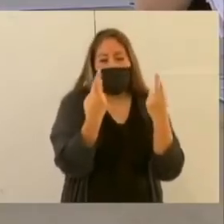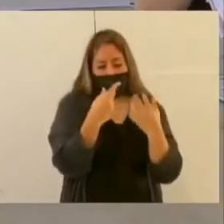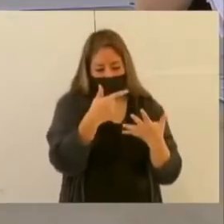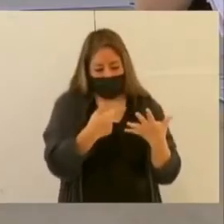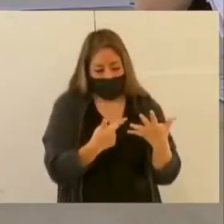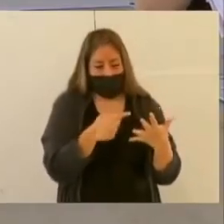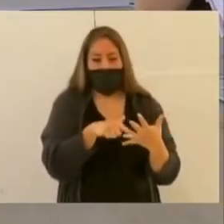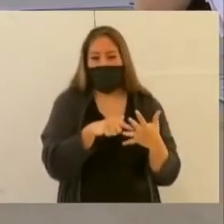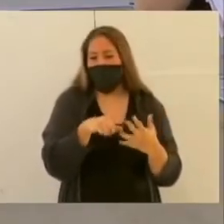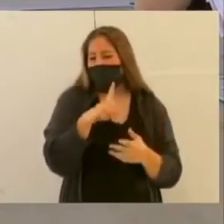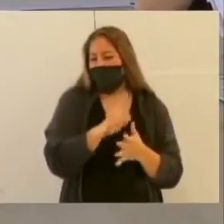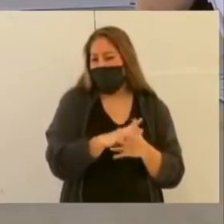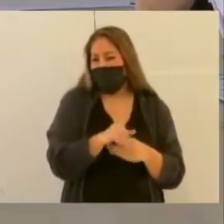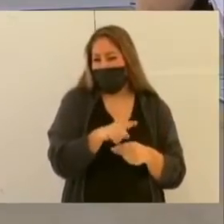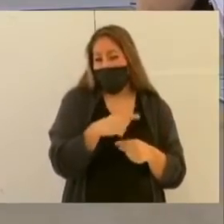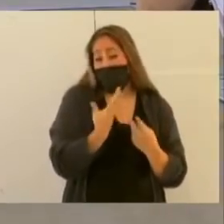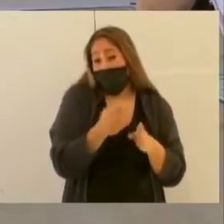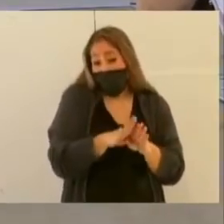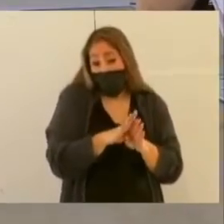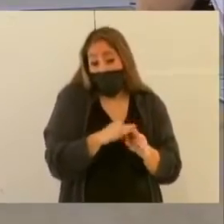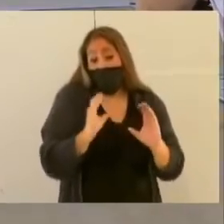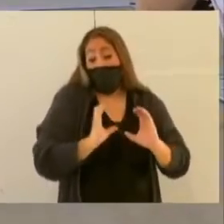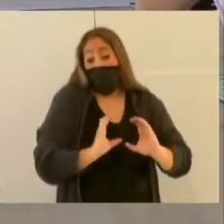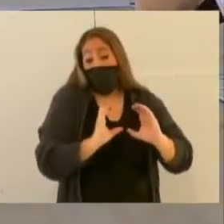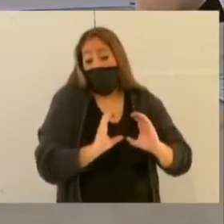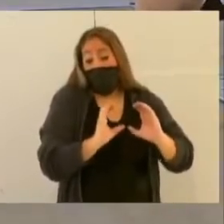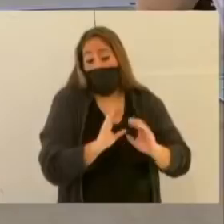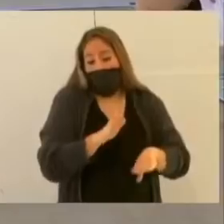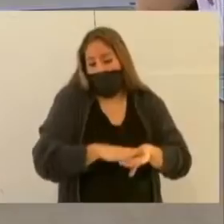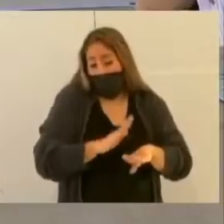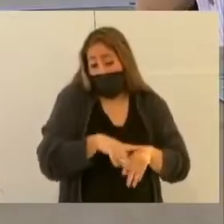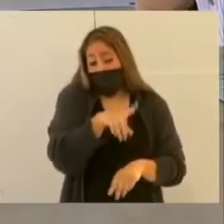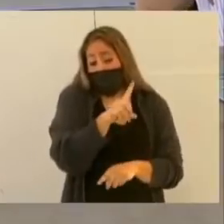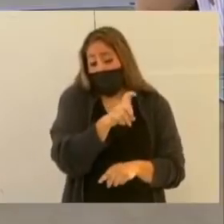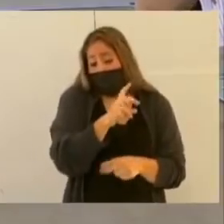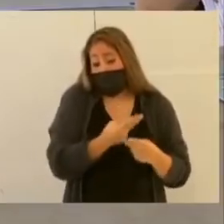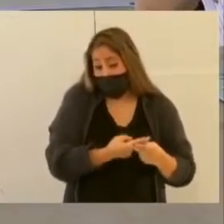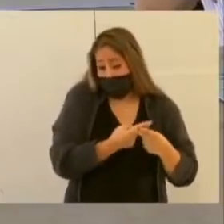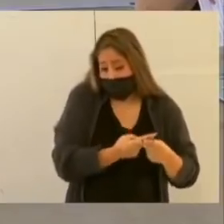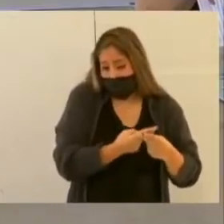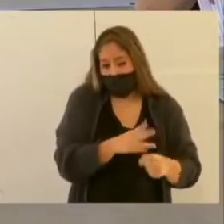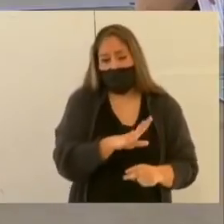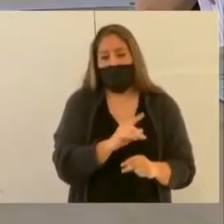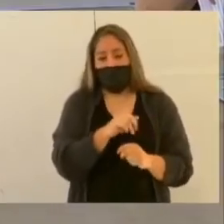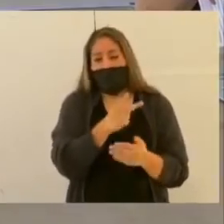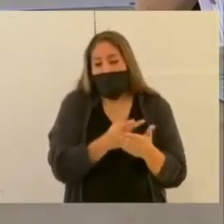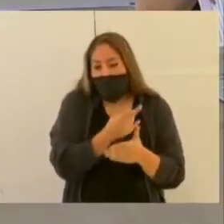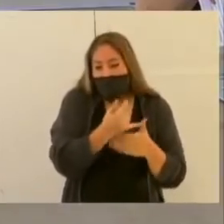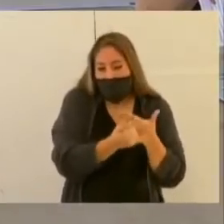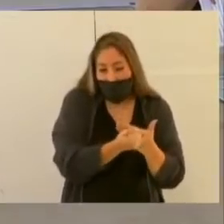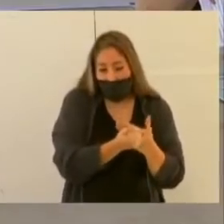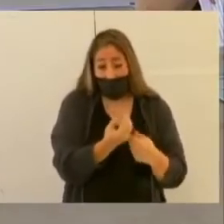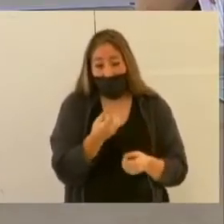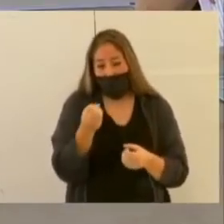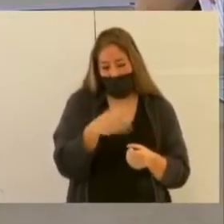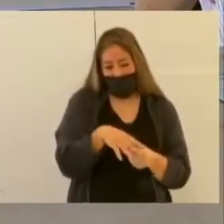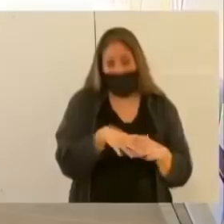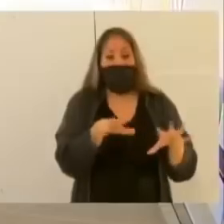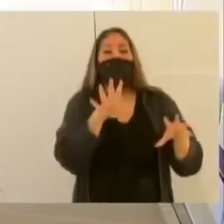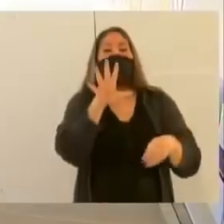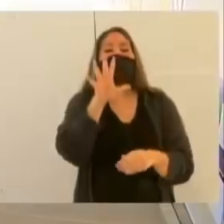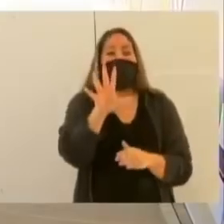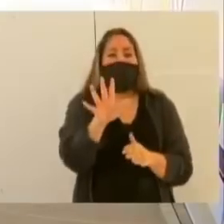el Consejo para la Sustentabilidad Ganadera está en el proceso de donar al proyecto 50 millones de metros